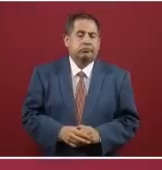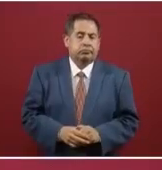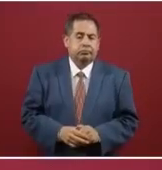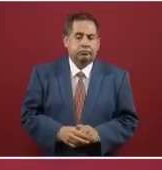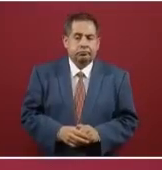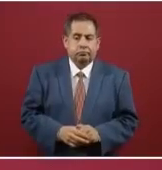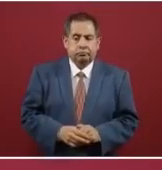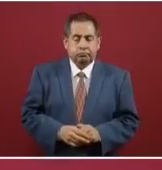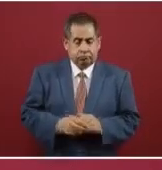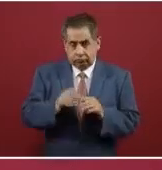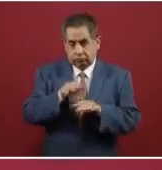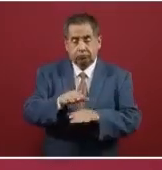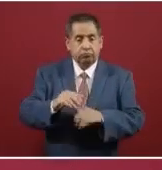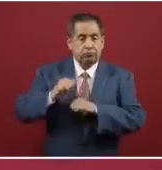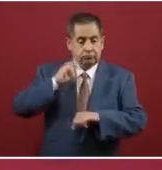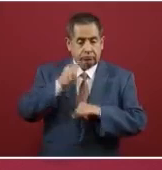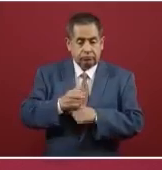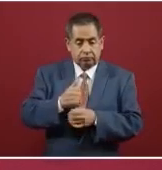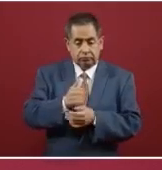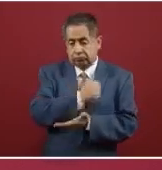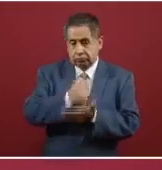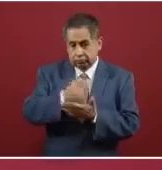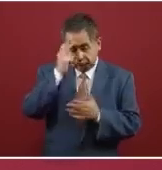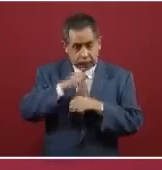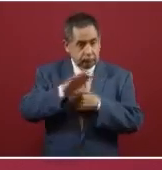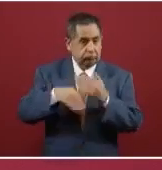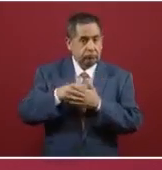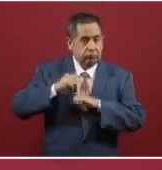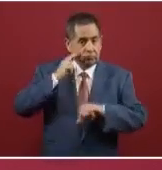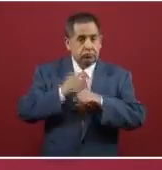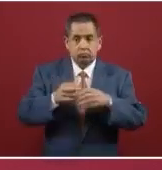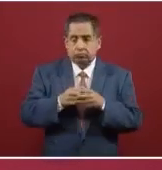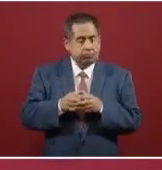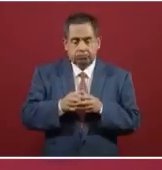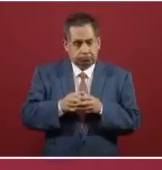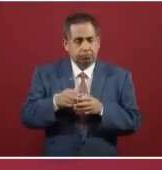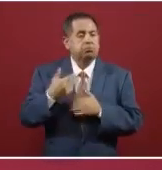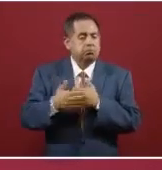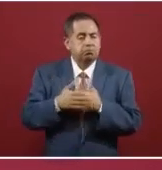la descentralización, se está llevando a cabo